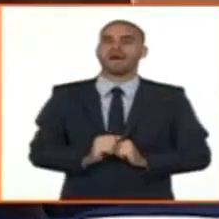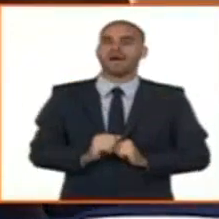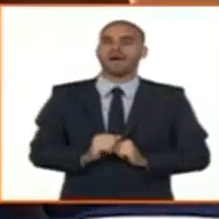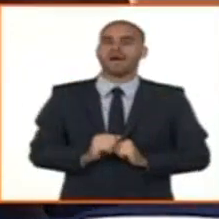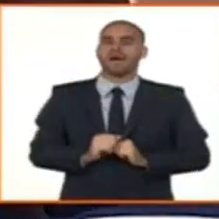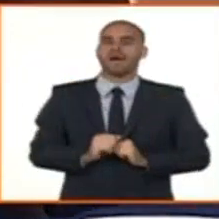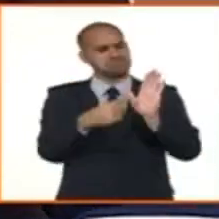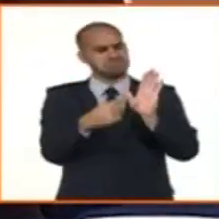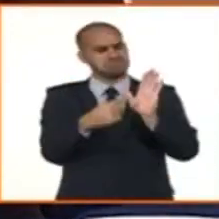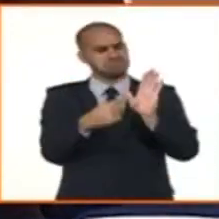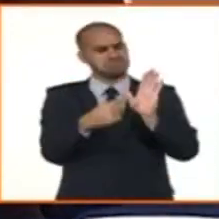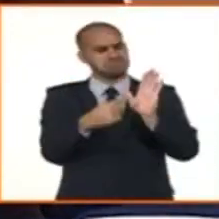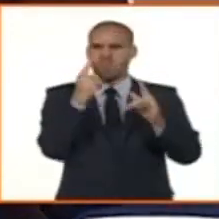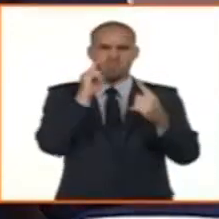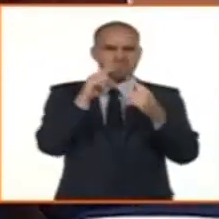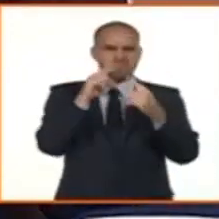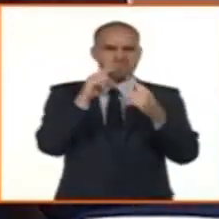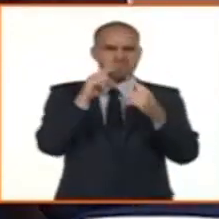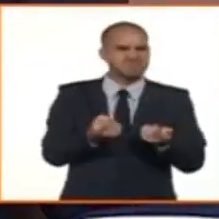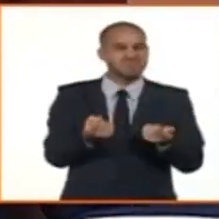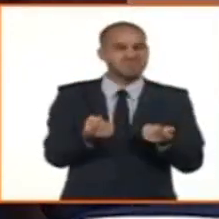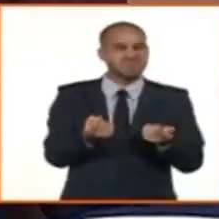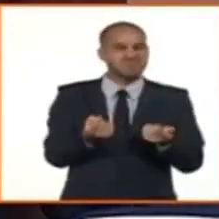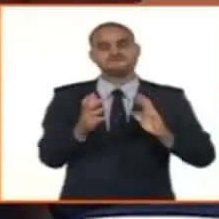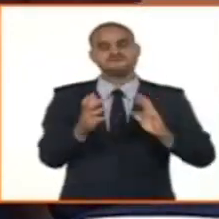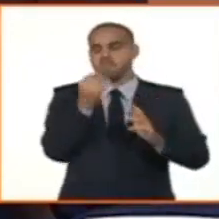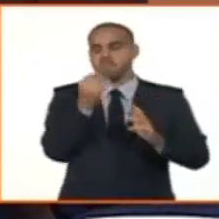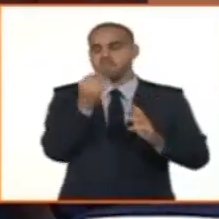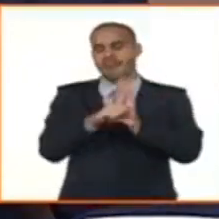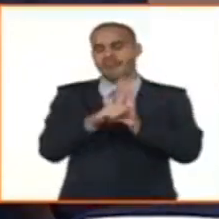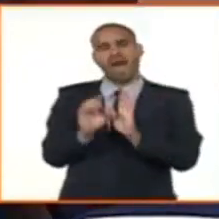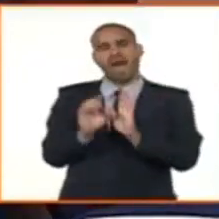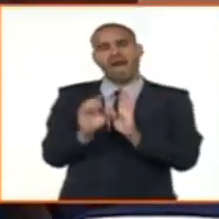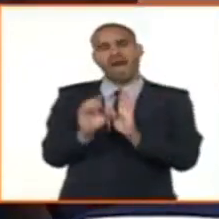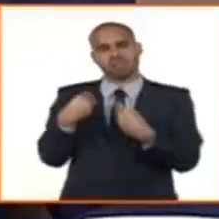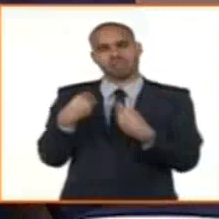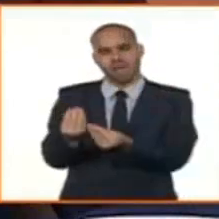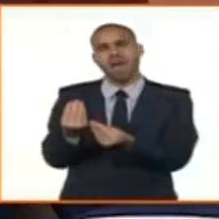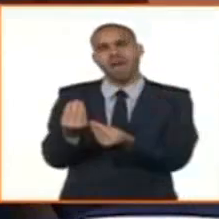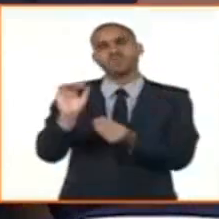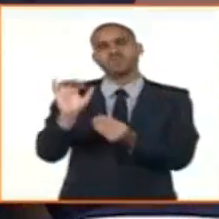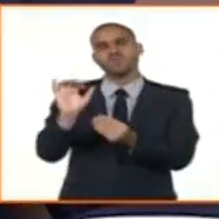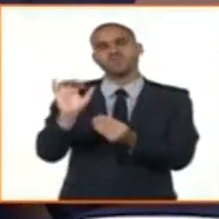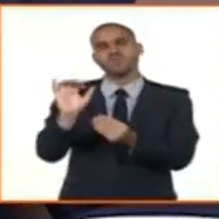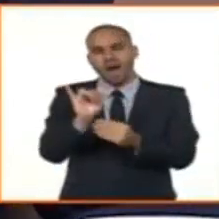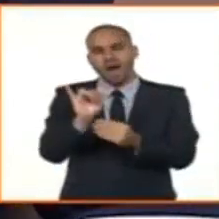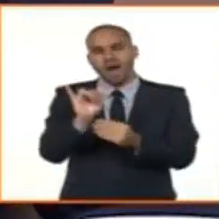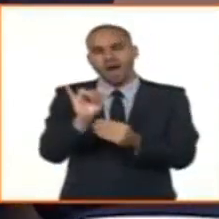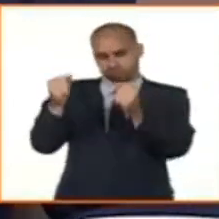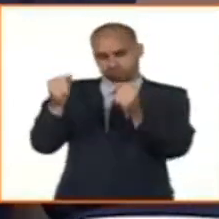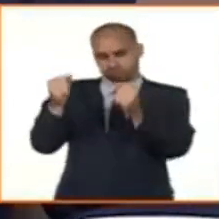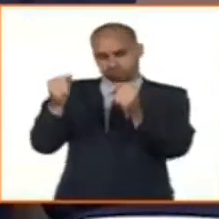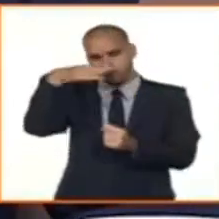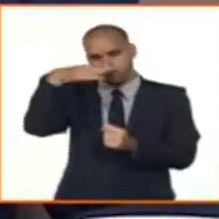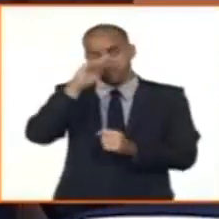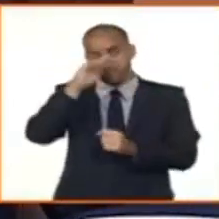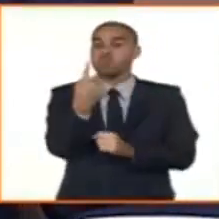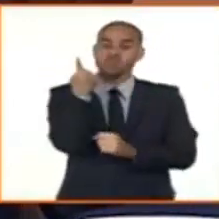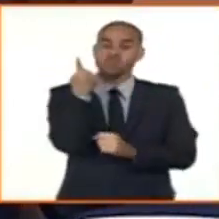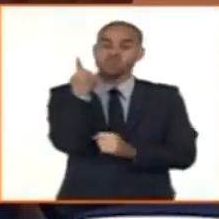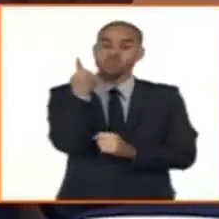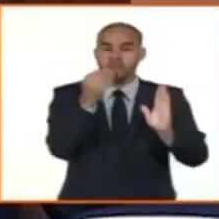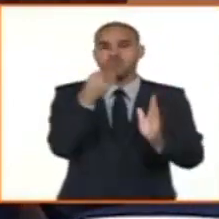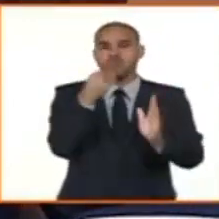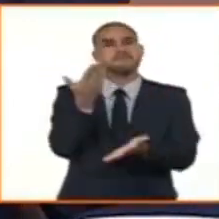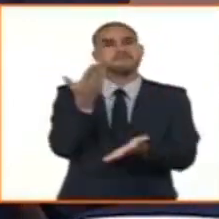perseguía, ya decíamos, la forma de regularizar a aquellos migrantes, pero también le dio el derecho a los cubanos de, al año de estar en Estados Unidos, pedir que se